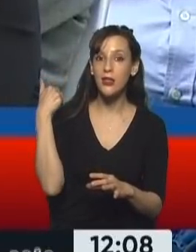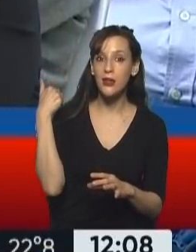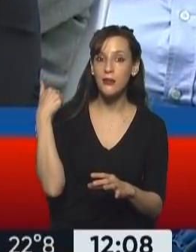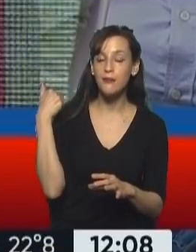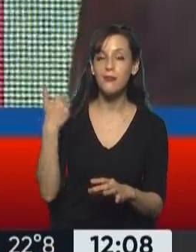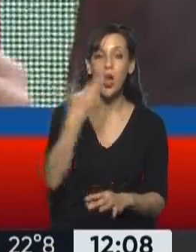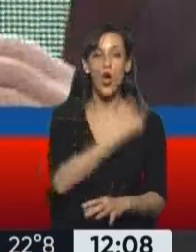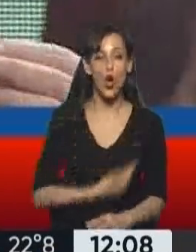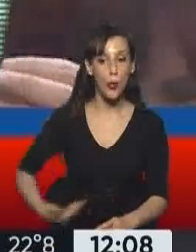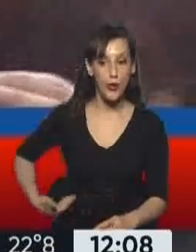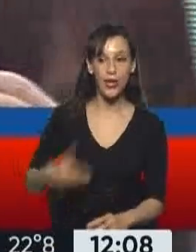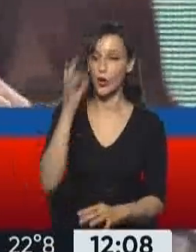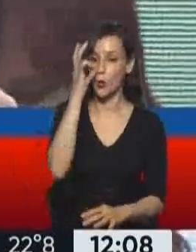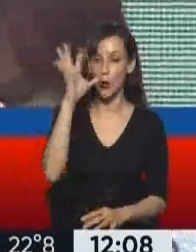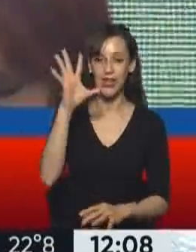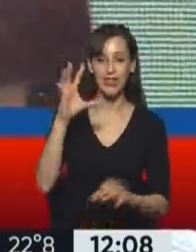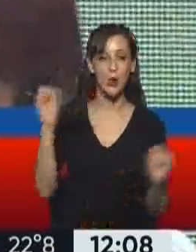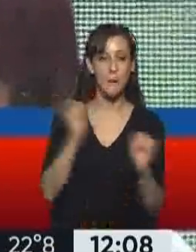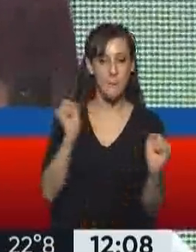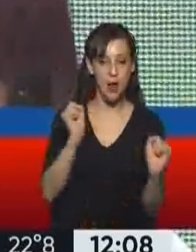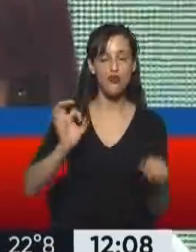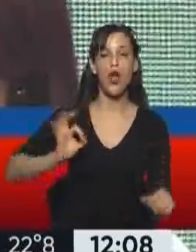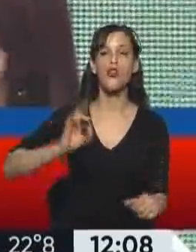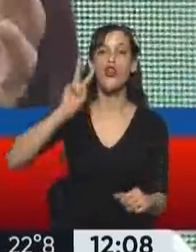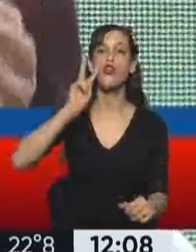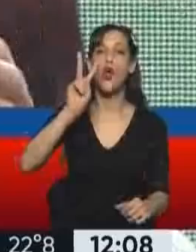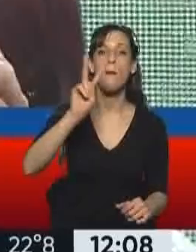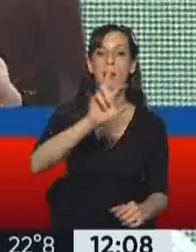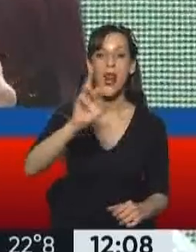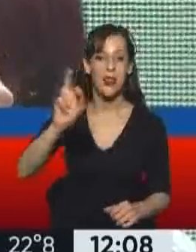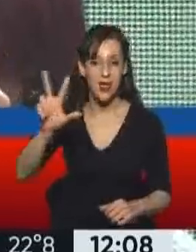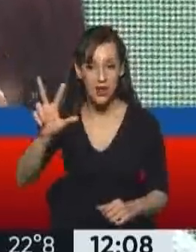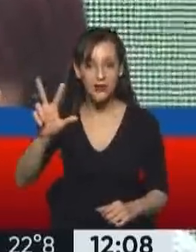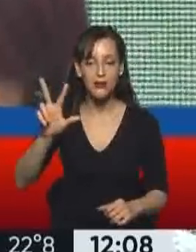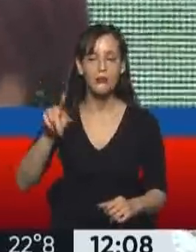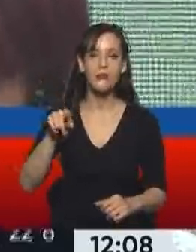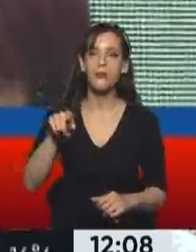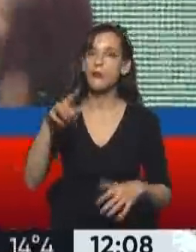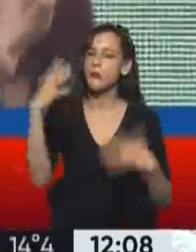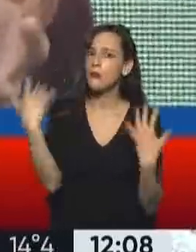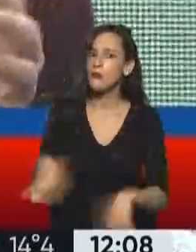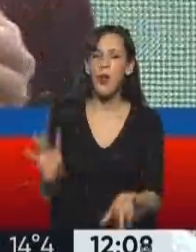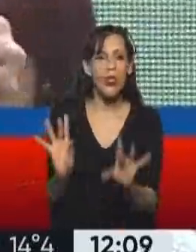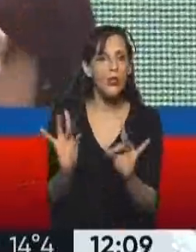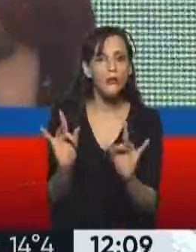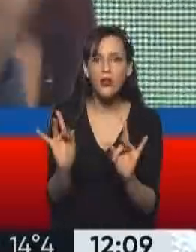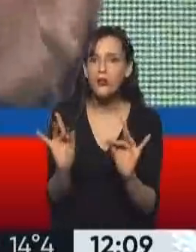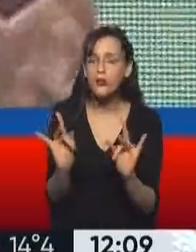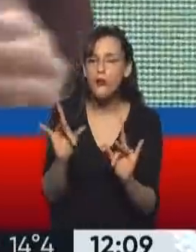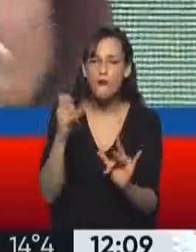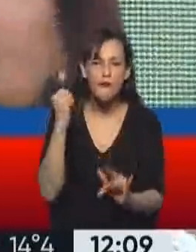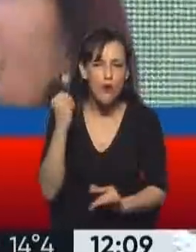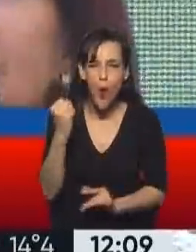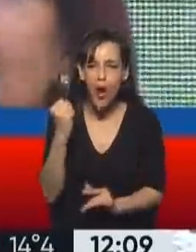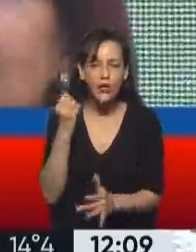aquel gobierno del 25 de mayo del 2003, el tamaño de las dificultades que enfrentaba el gobierno, y si lo enfrentaba